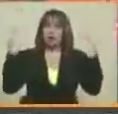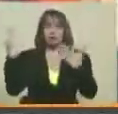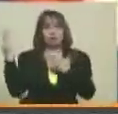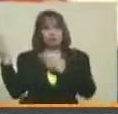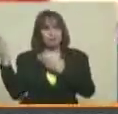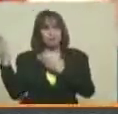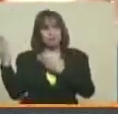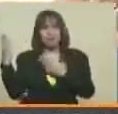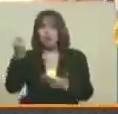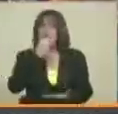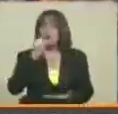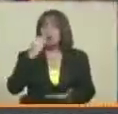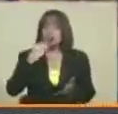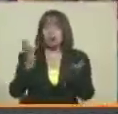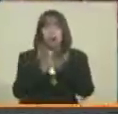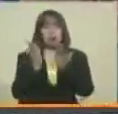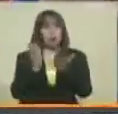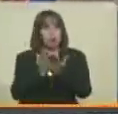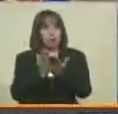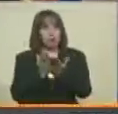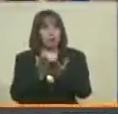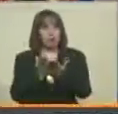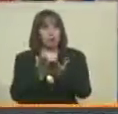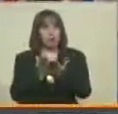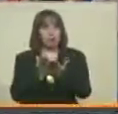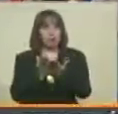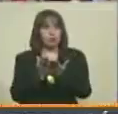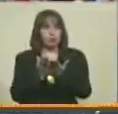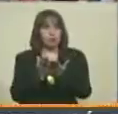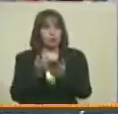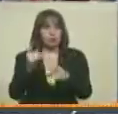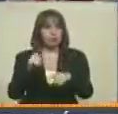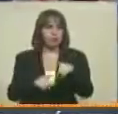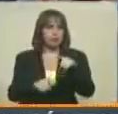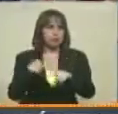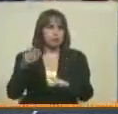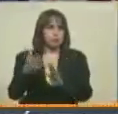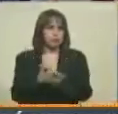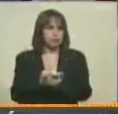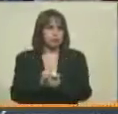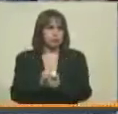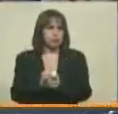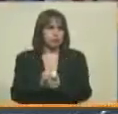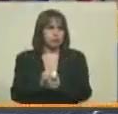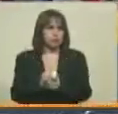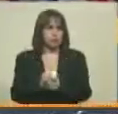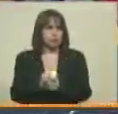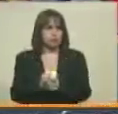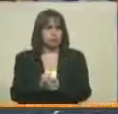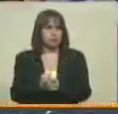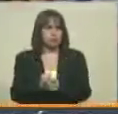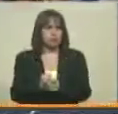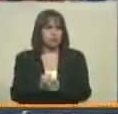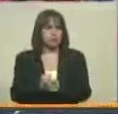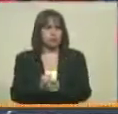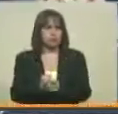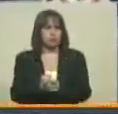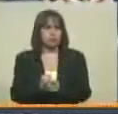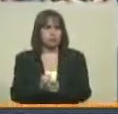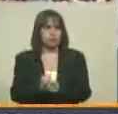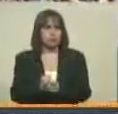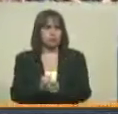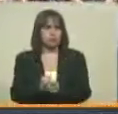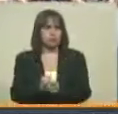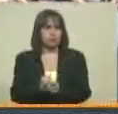los comedores escuela, a los centros de recuperación nutricional. Estoy